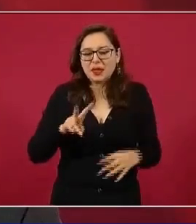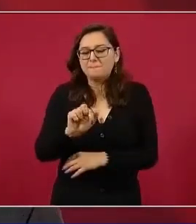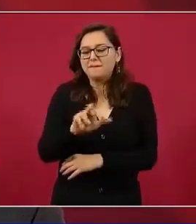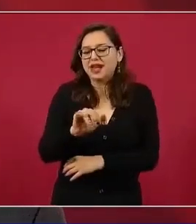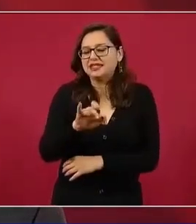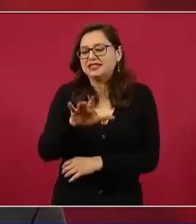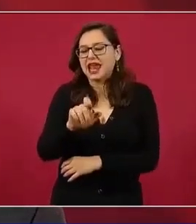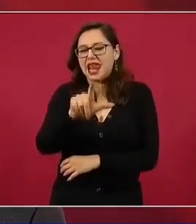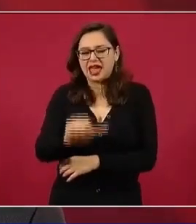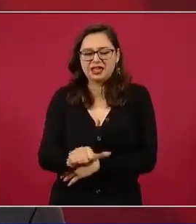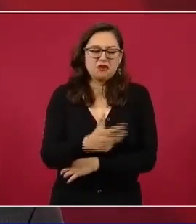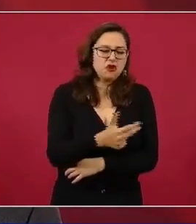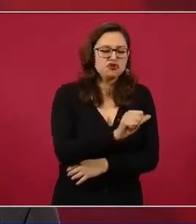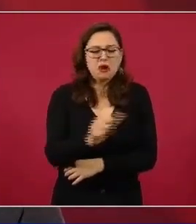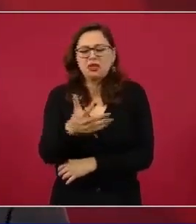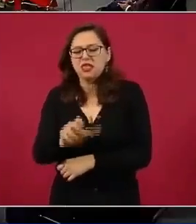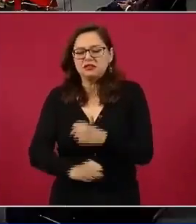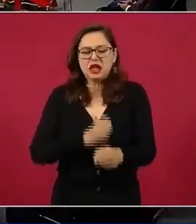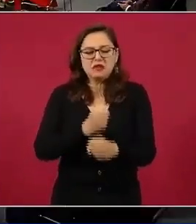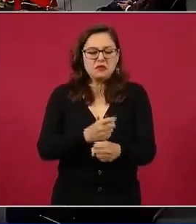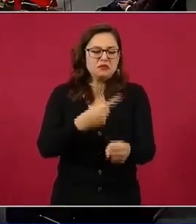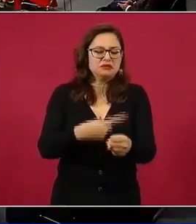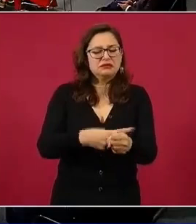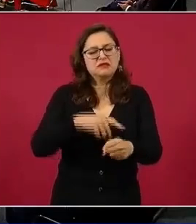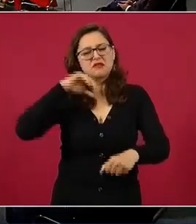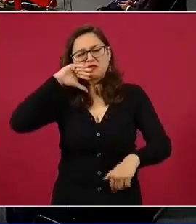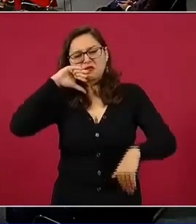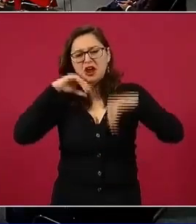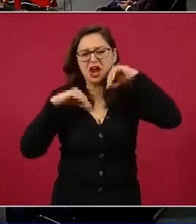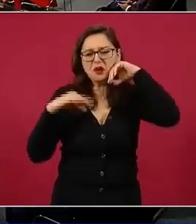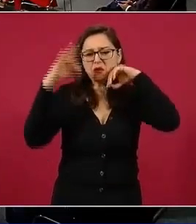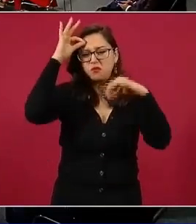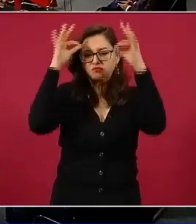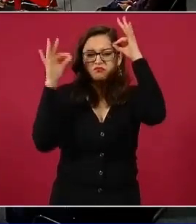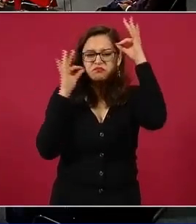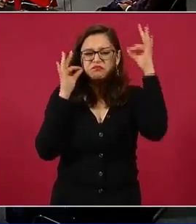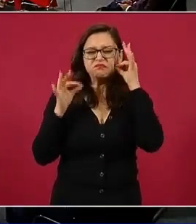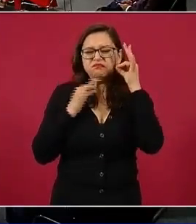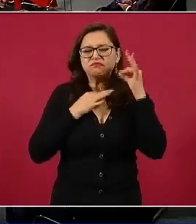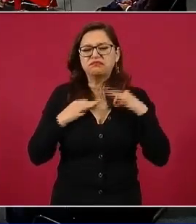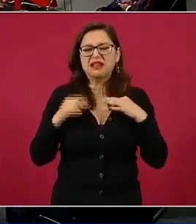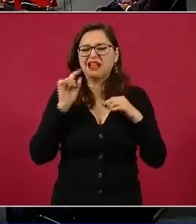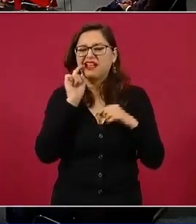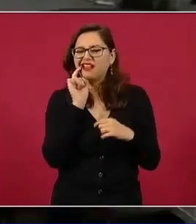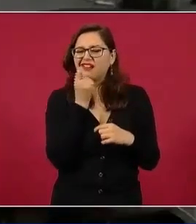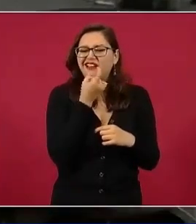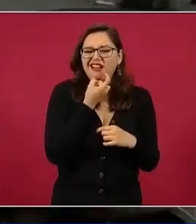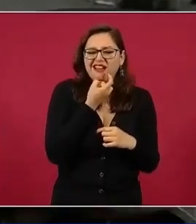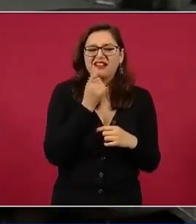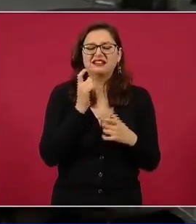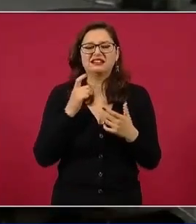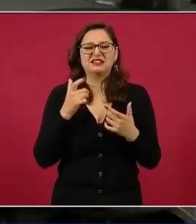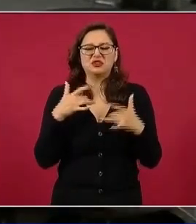8 y los 10 años de edad. Da fiebre, da ronchas, da vesículas, pápulas, deja